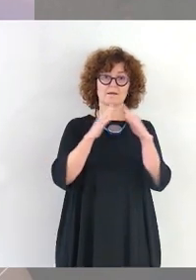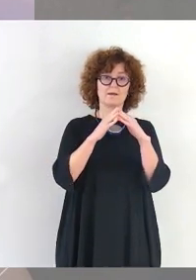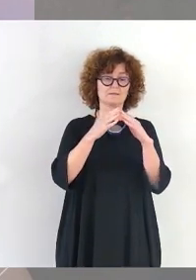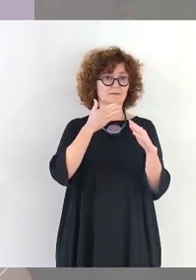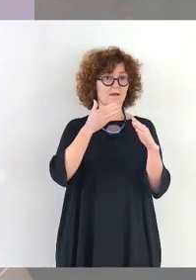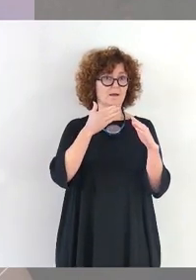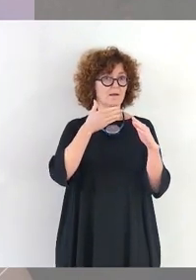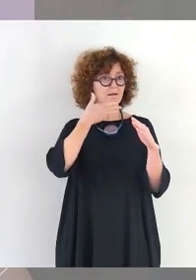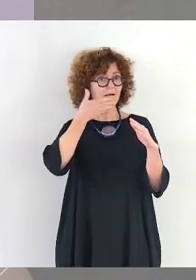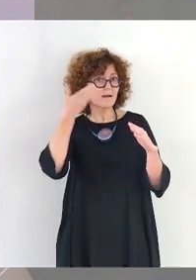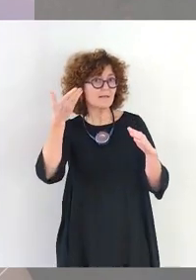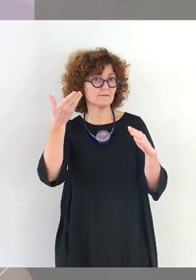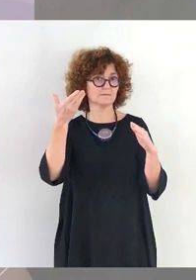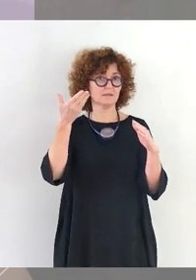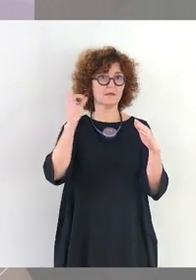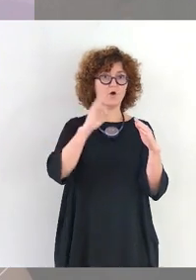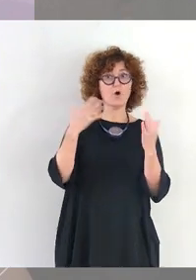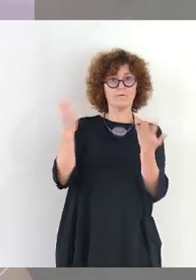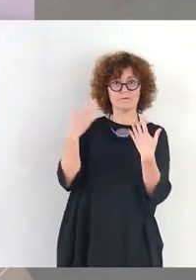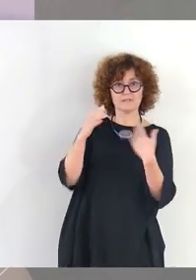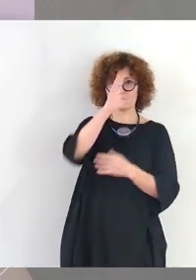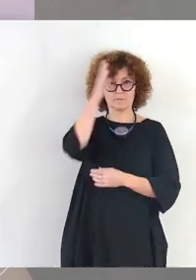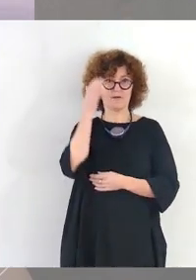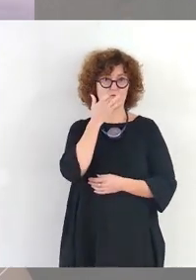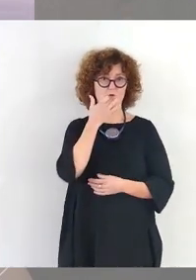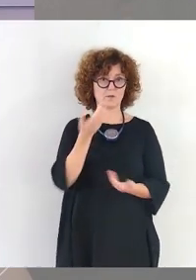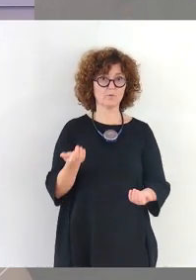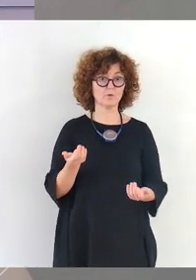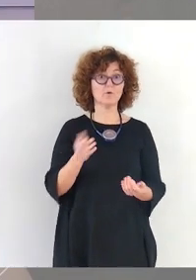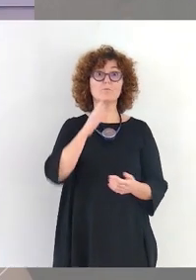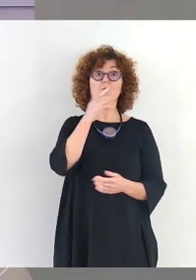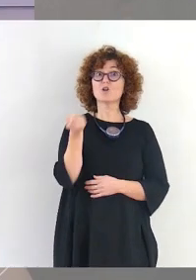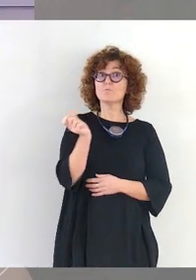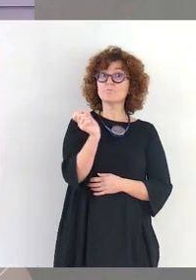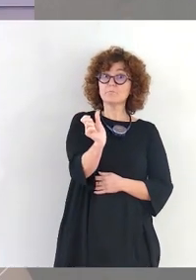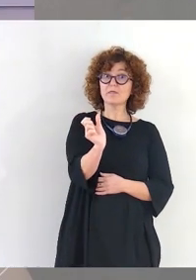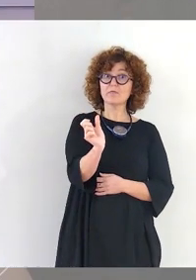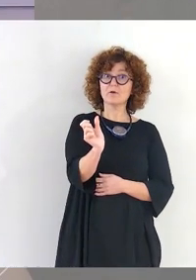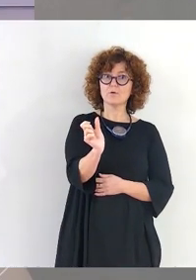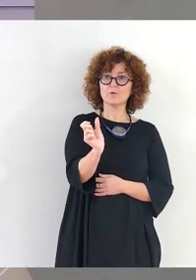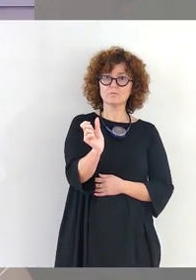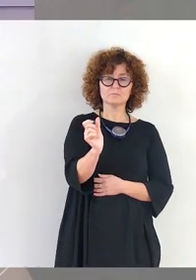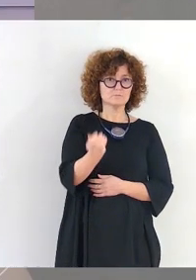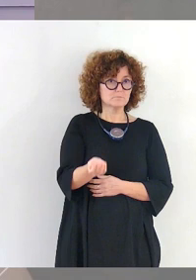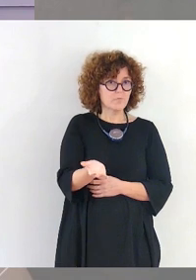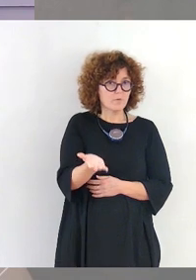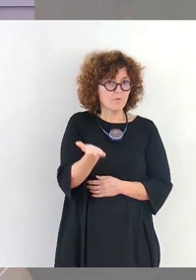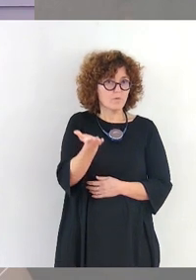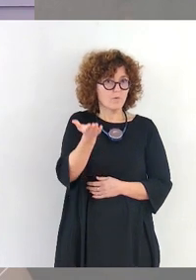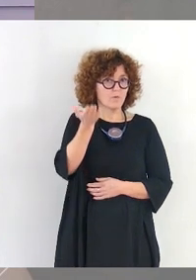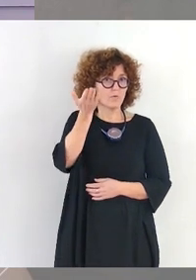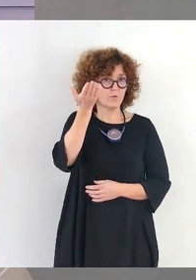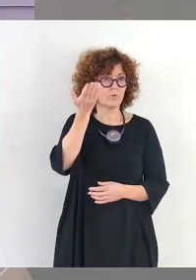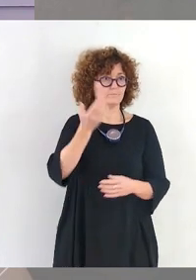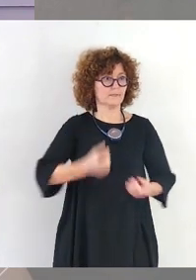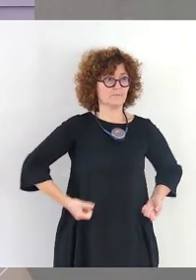calientes o refrigerados en verano no ahora mismo debido al alto precio de las energías y al coste de la